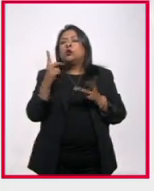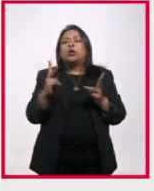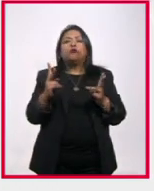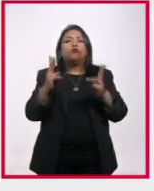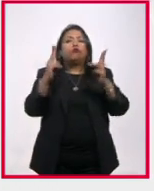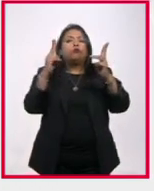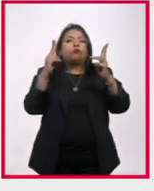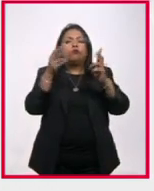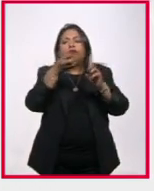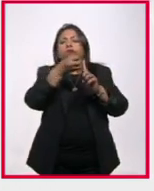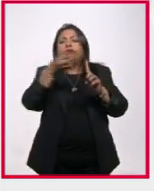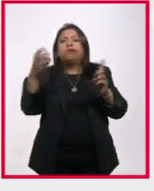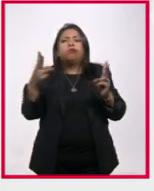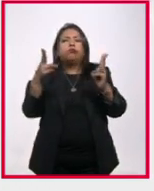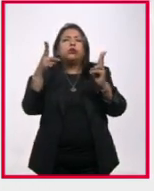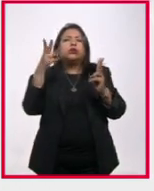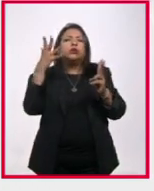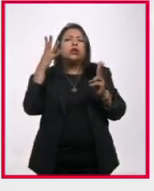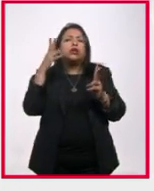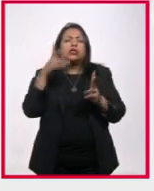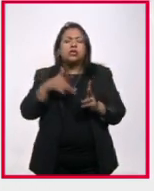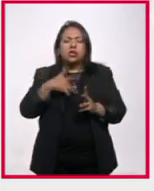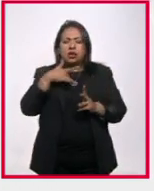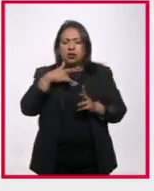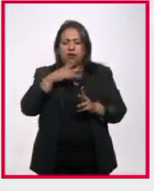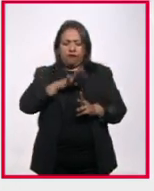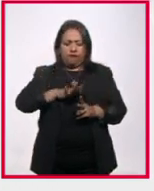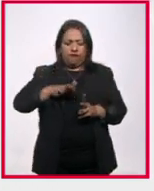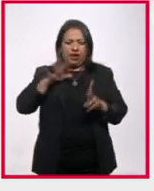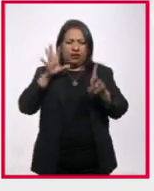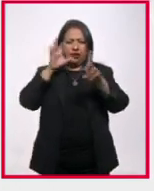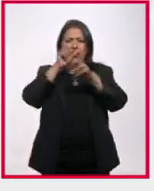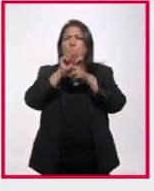alguna frase, ¿cuál es tu ideal de felicidad?